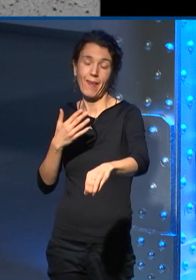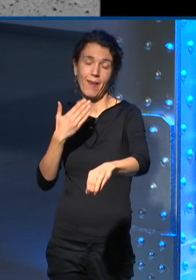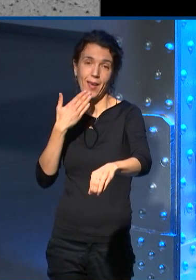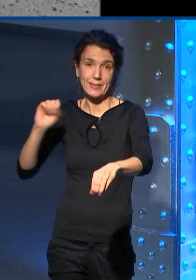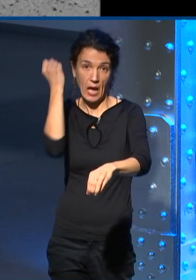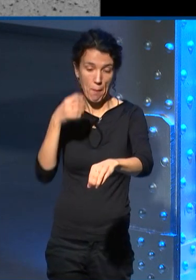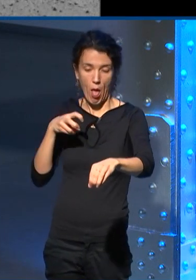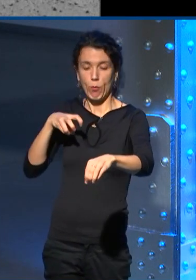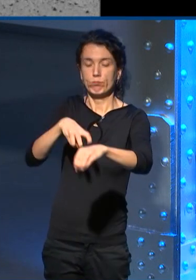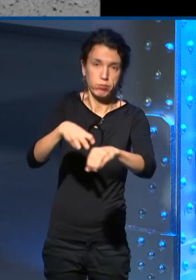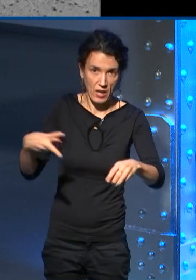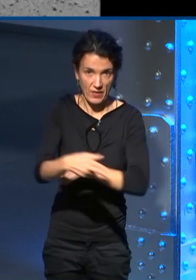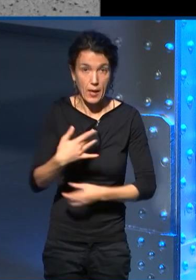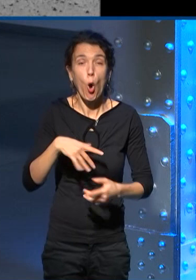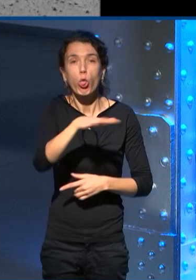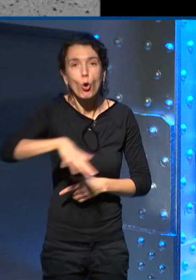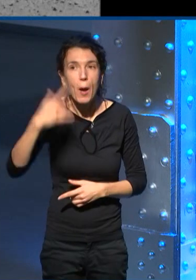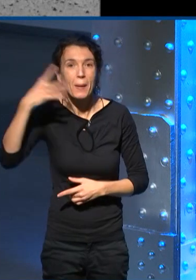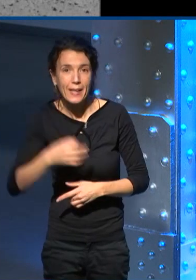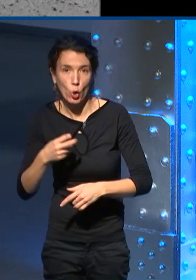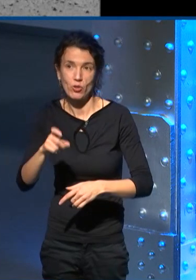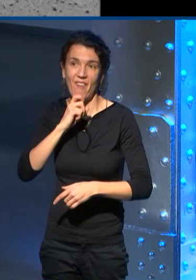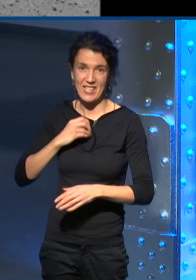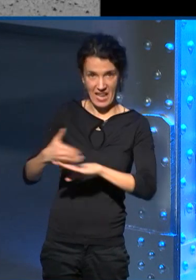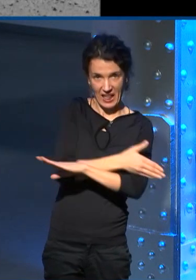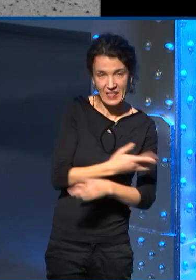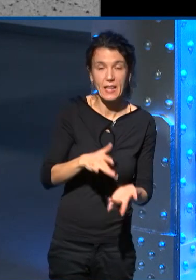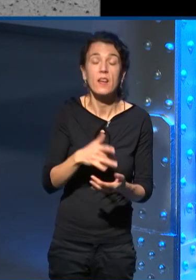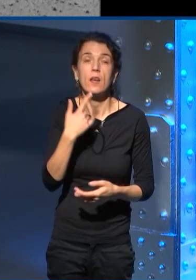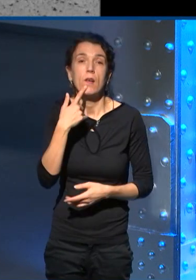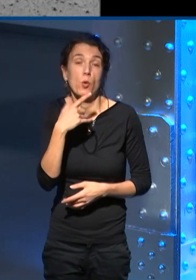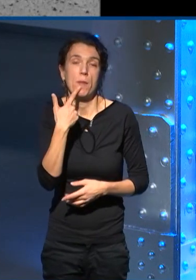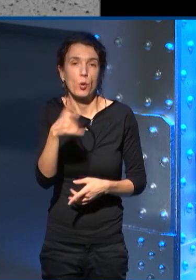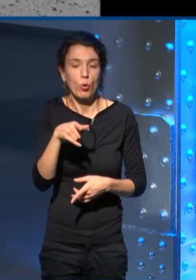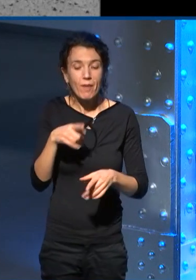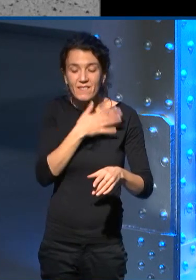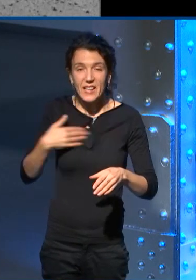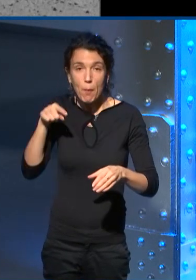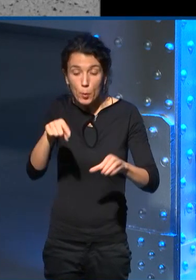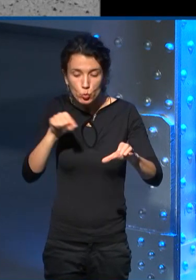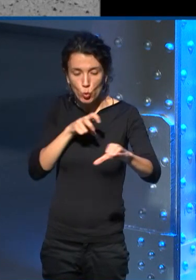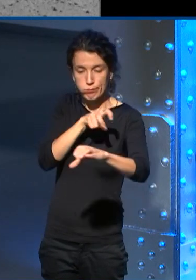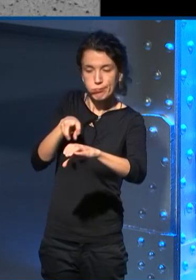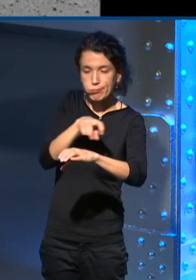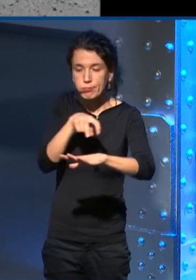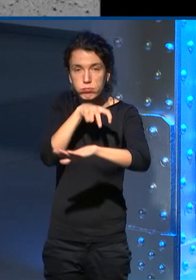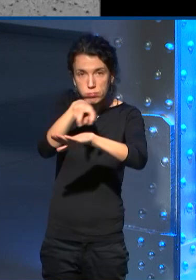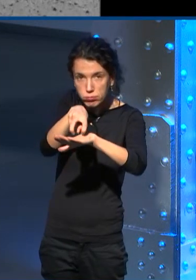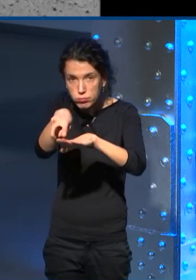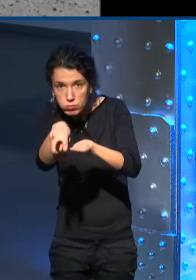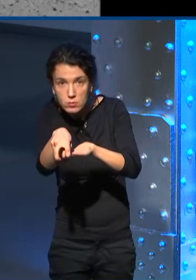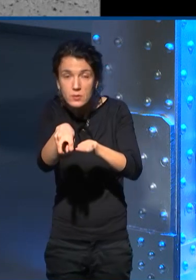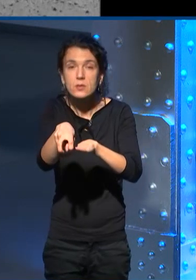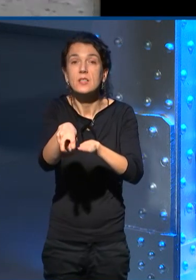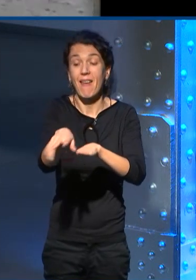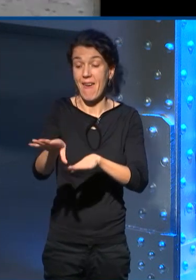otras en rojo, de zonas peligrosas o menos peligrosas. Este es un ejercicio donde se le pidió que fuese pues, de ese punto que han visto hasta aquí al frontal de la pantalla y